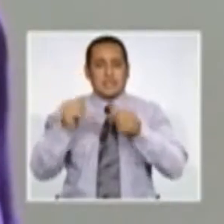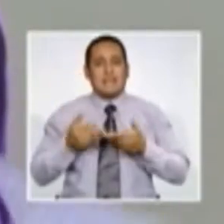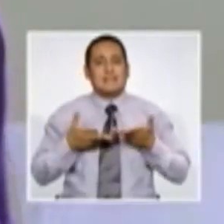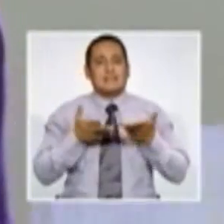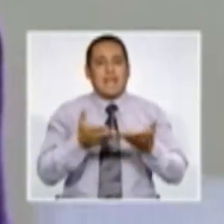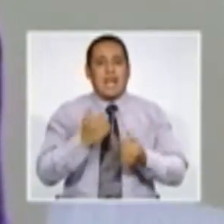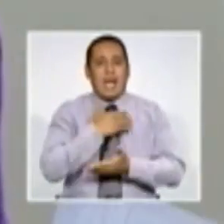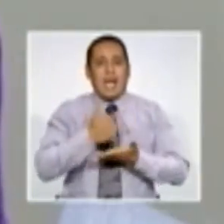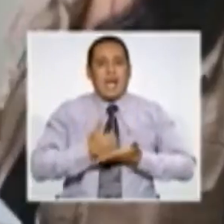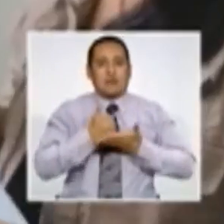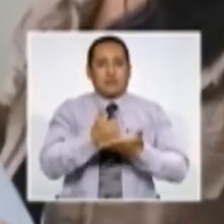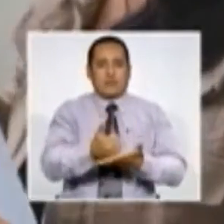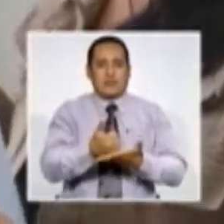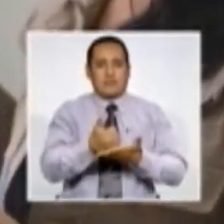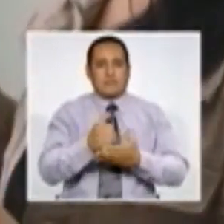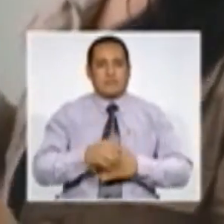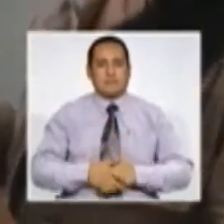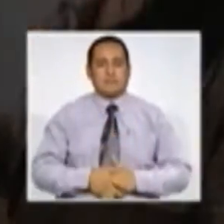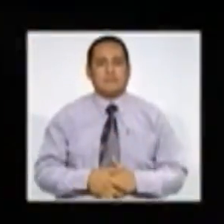29947 les concede.